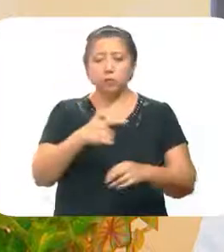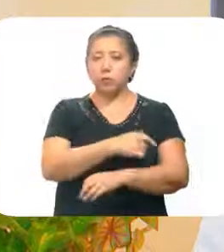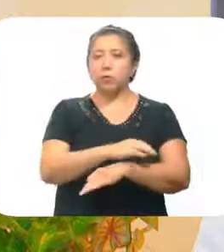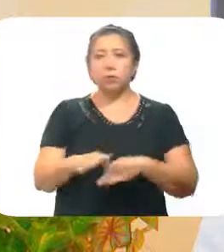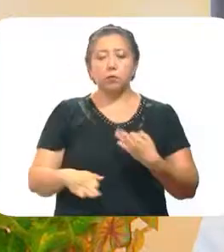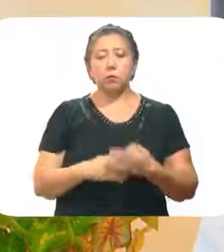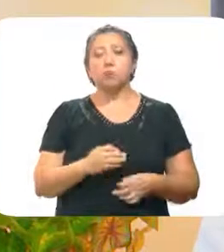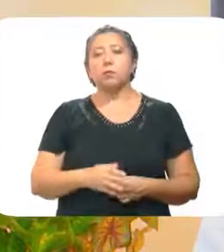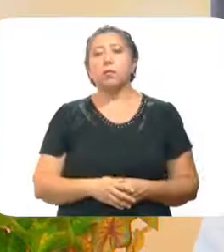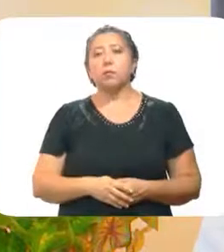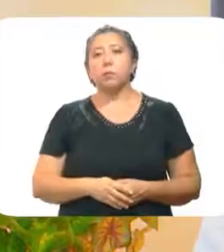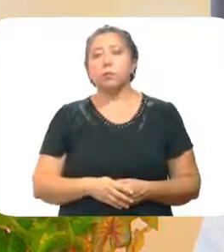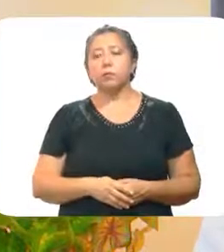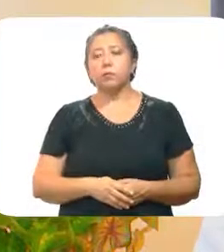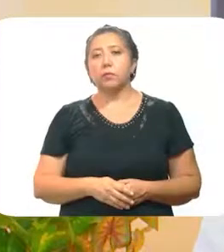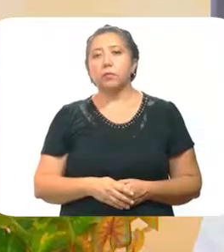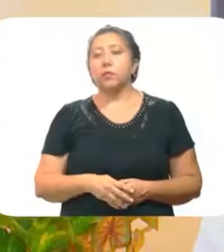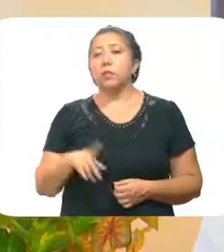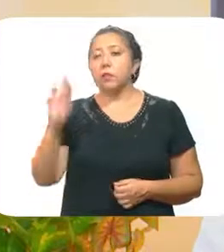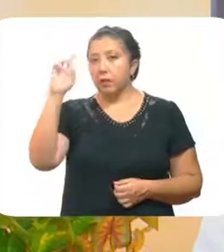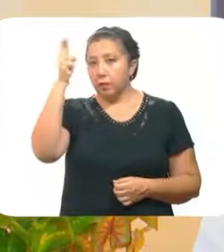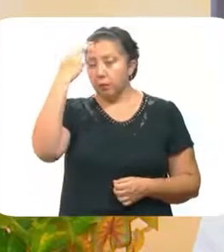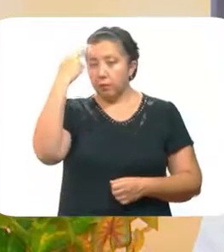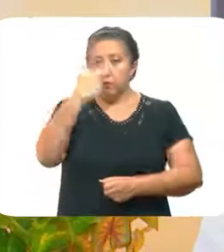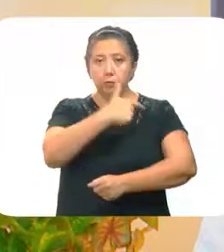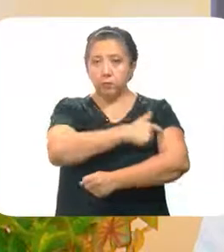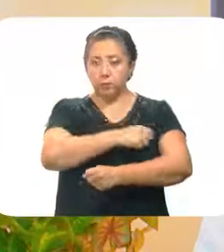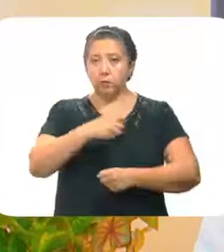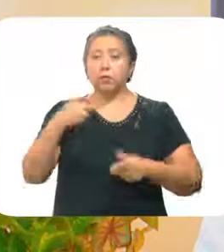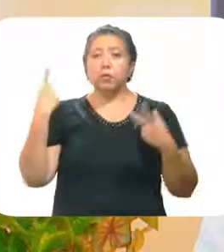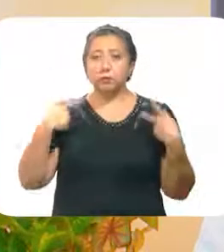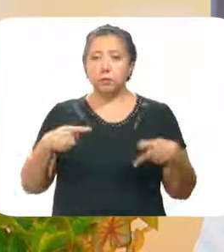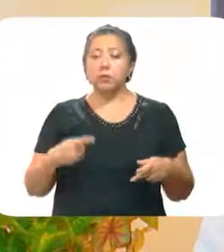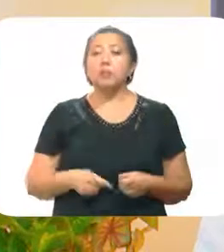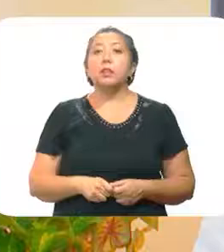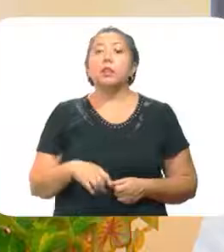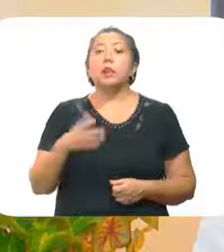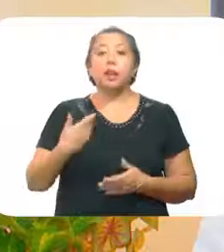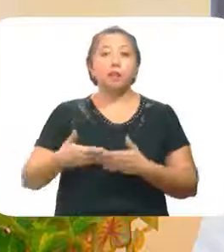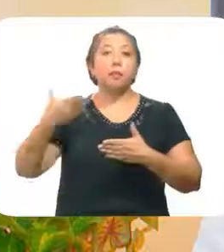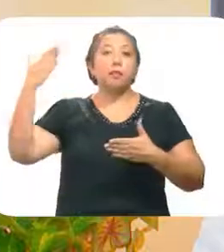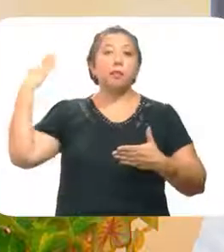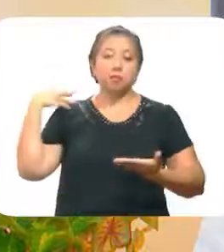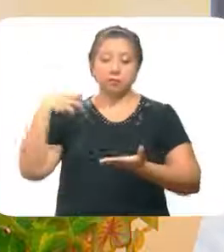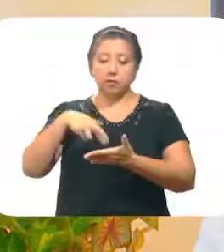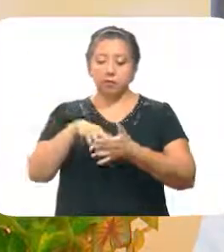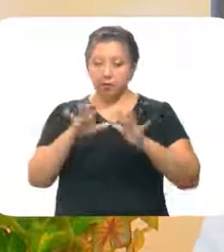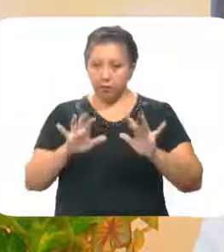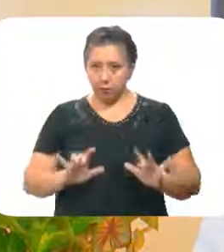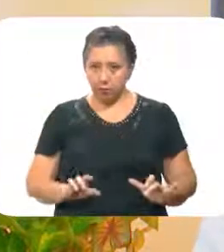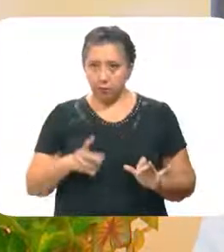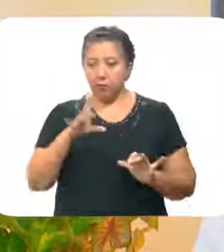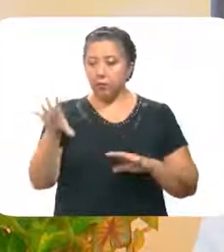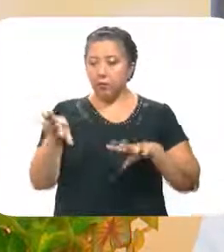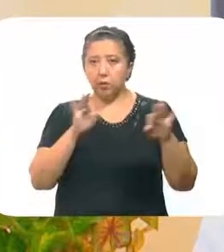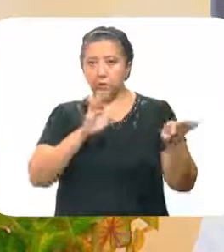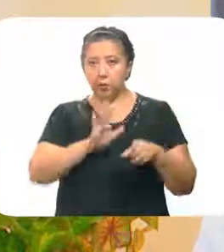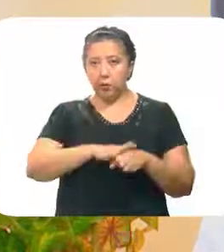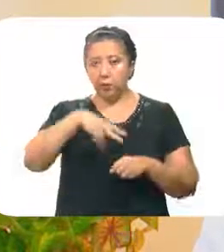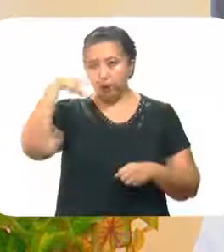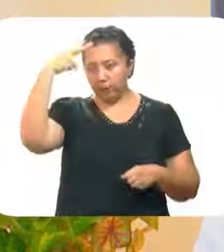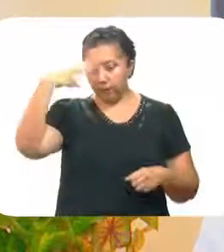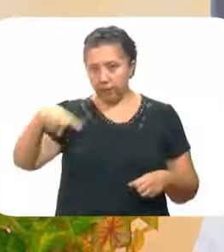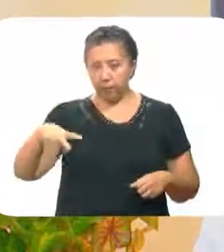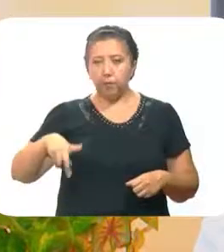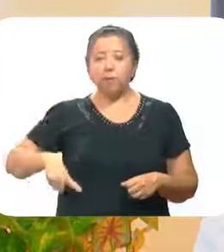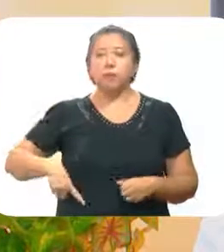aplicaron en su totalidad. Se recuerda que las vacunas se ponen a la población que ha sido previamente registrada y seleccionada por medio de